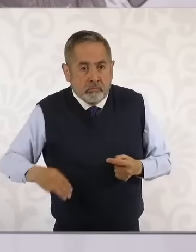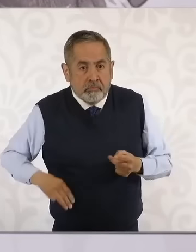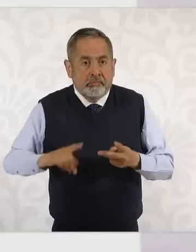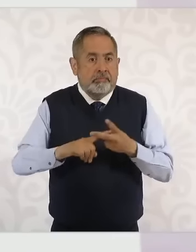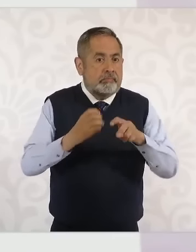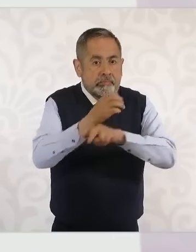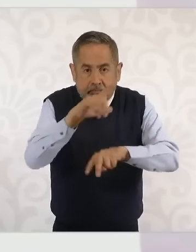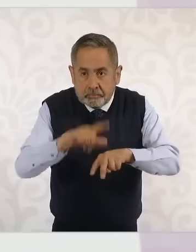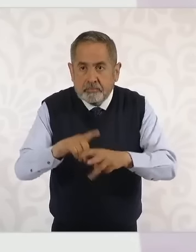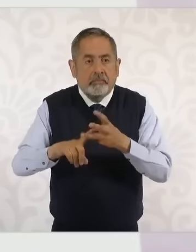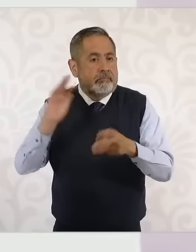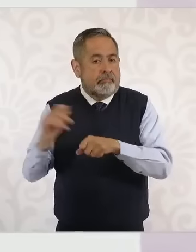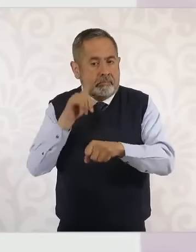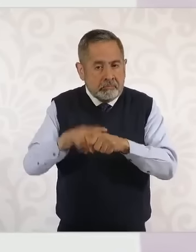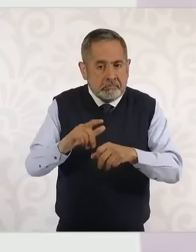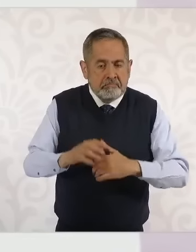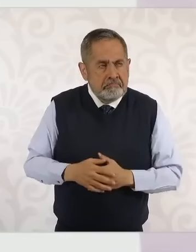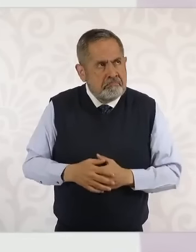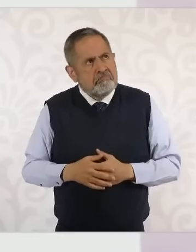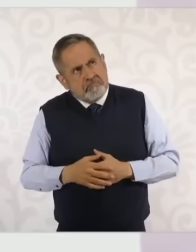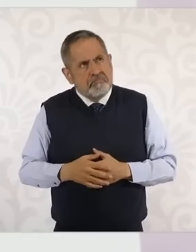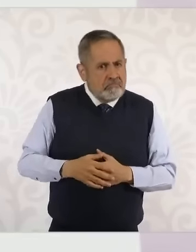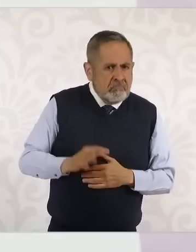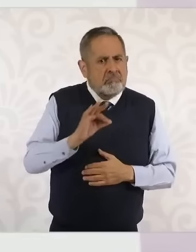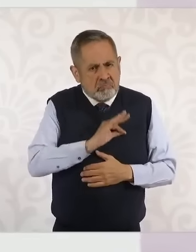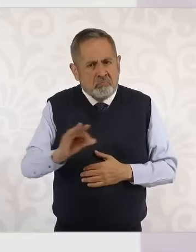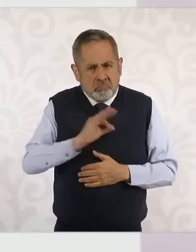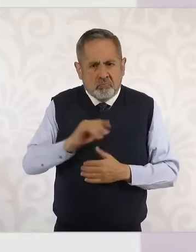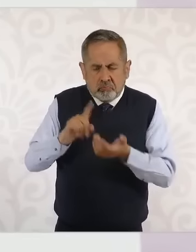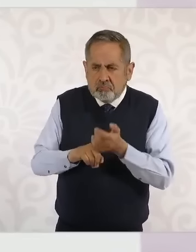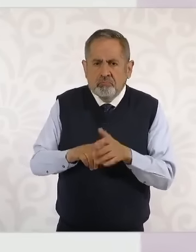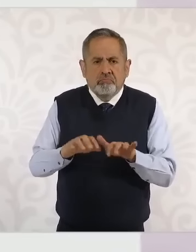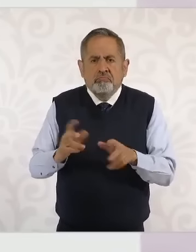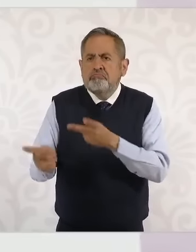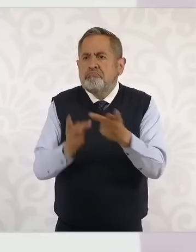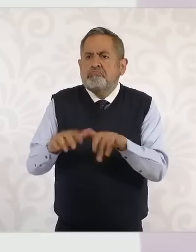federales, que puede haber una consulta ahí sí electrónica